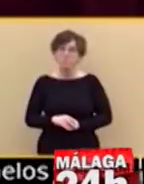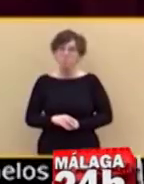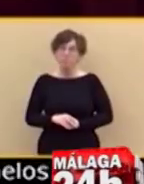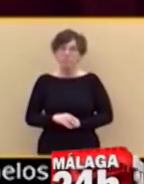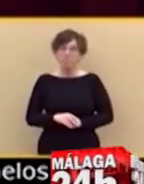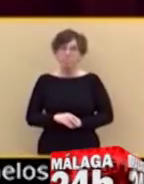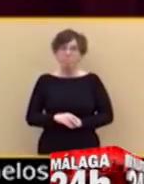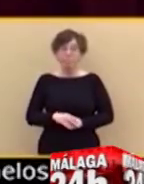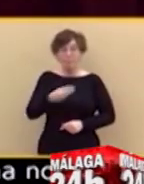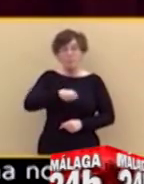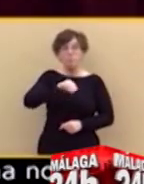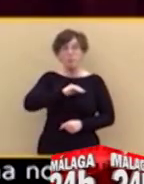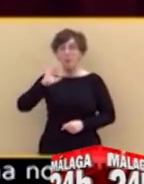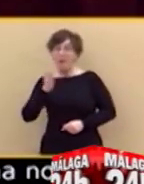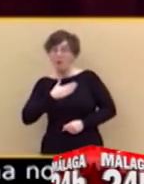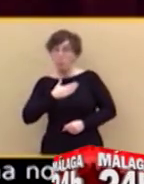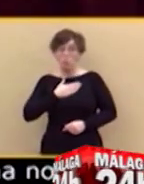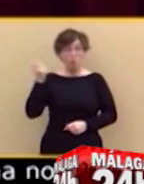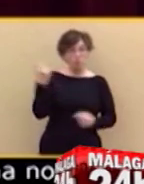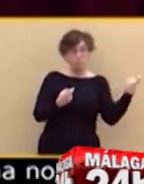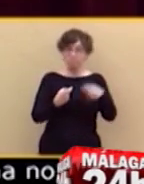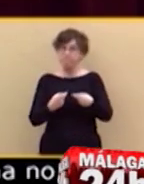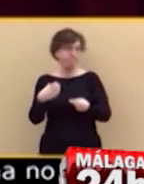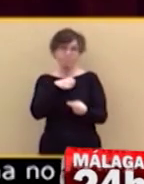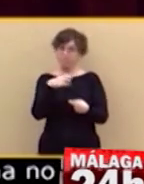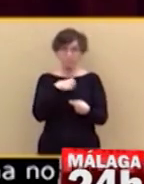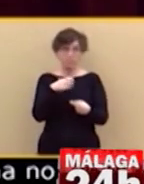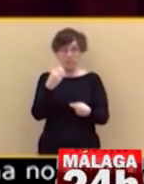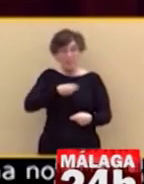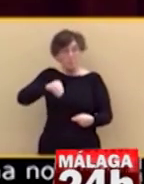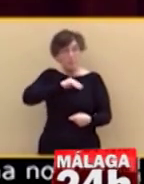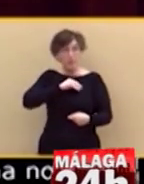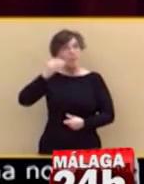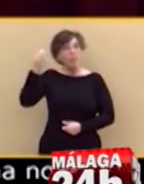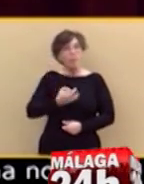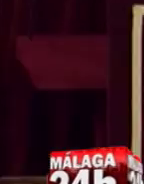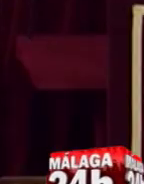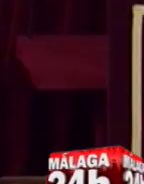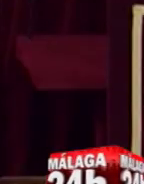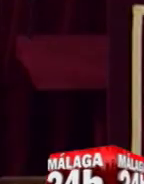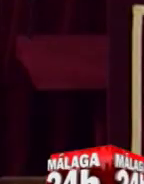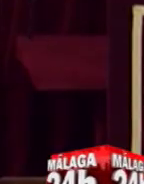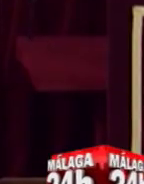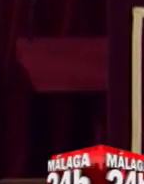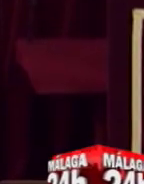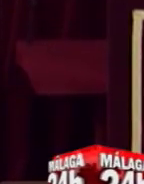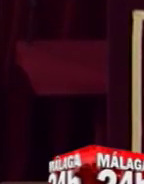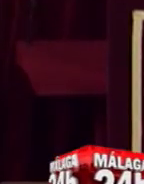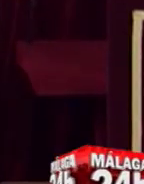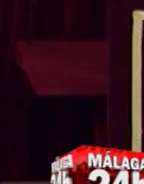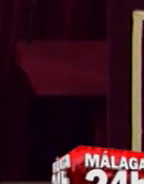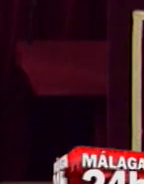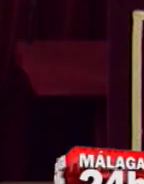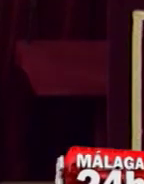unos contra otros. España debe ser de todos y para todos. El rey ha reforzado el poder